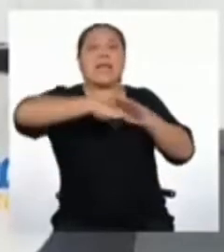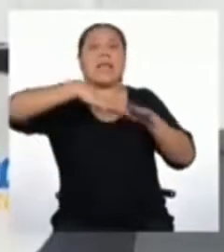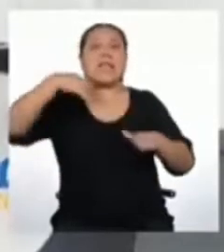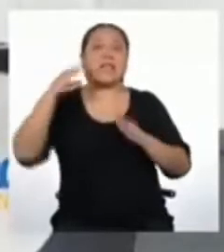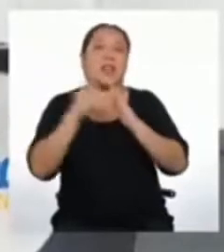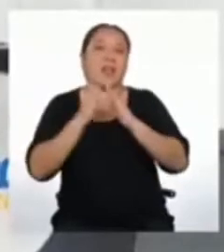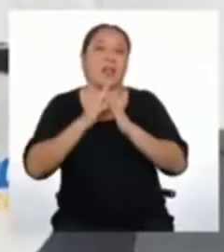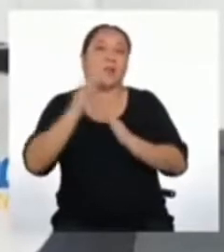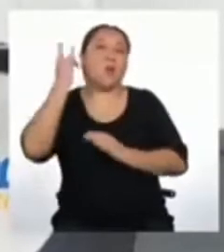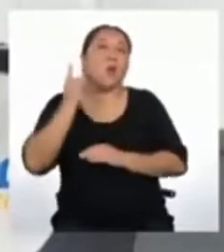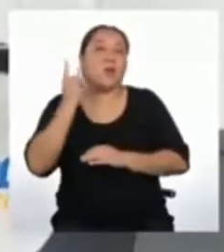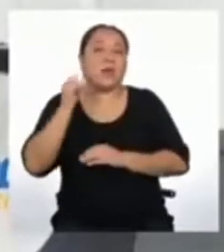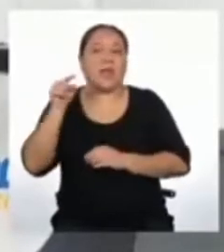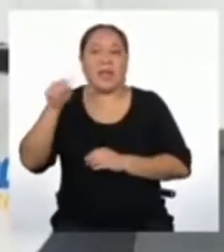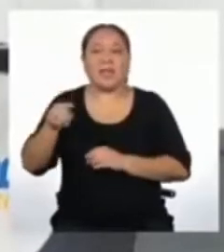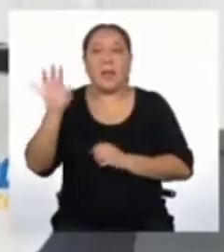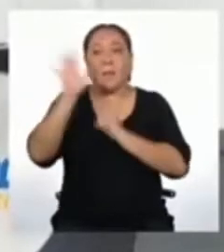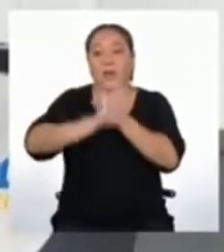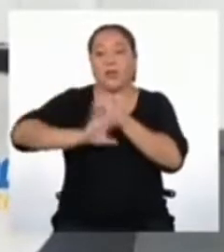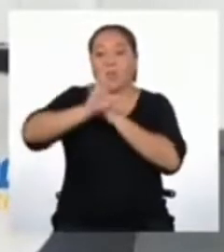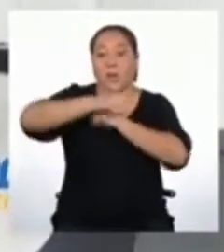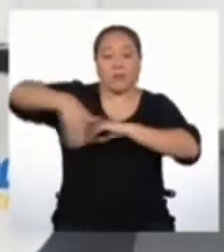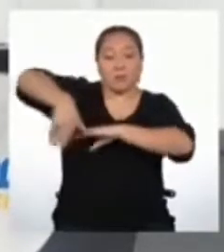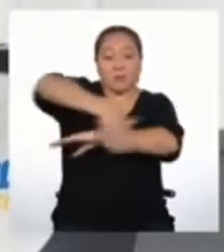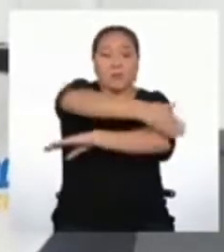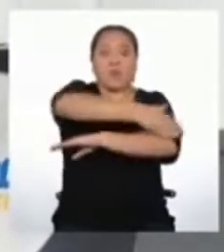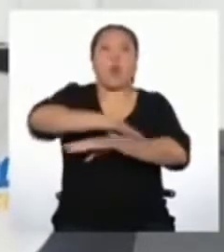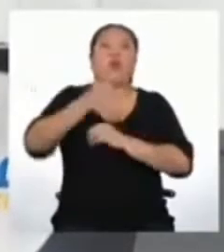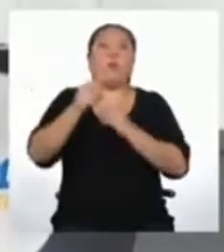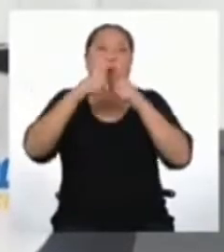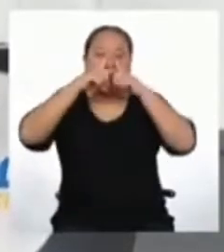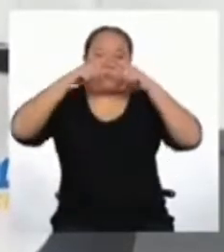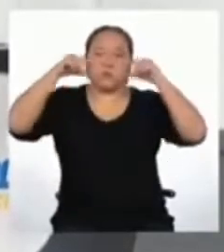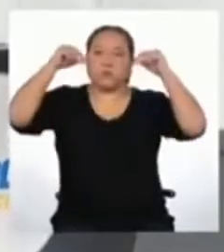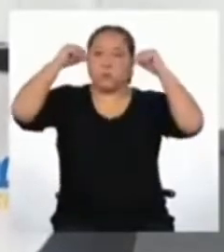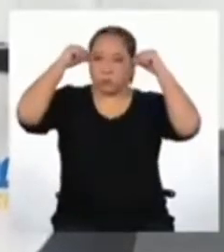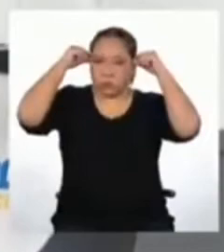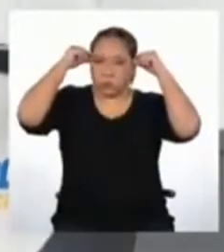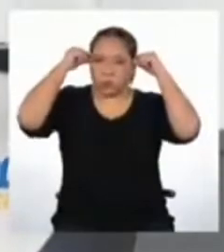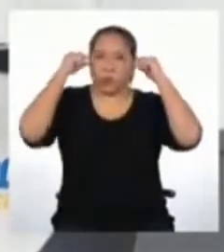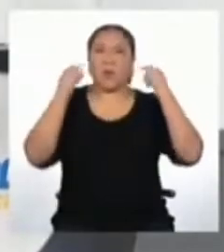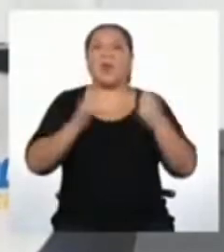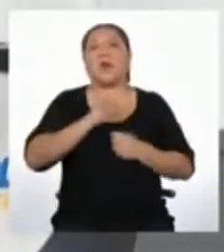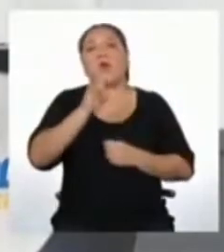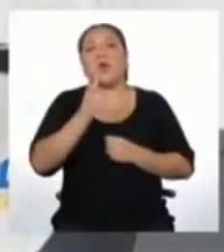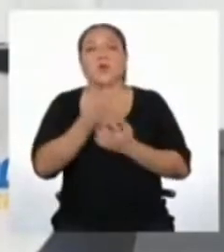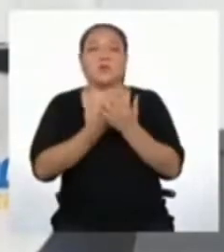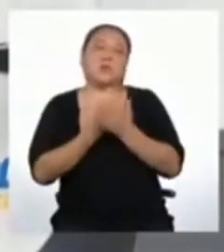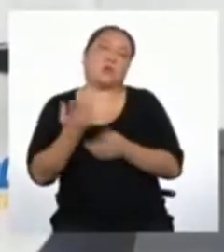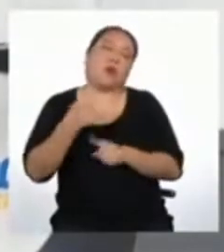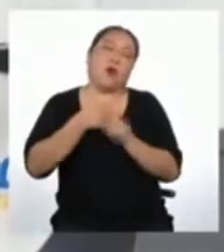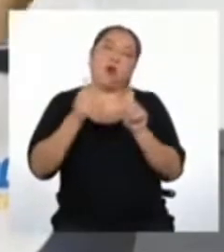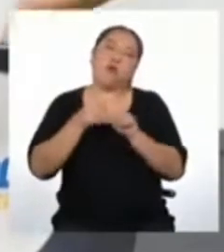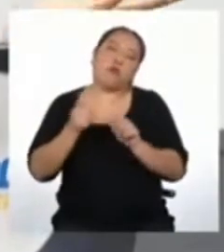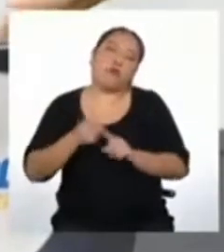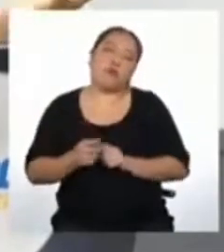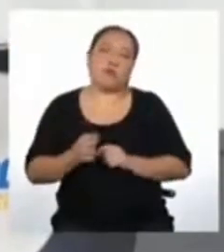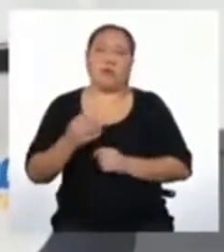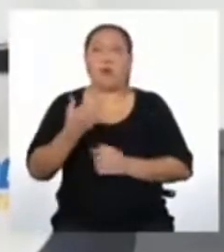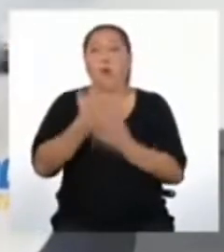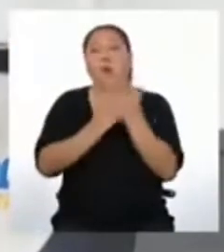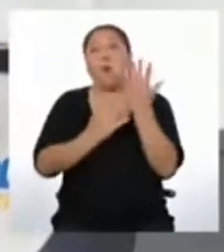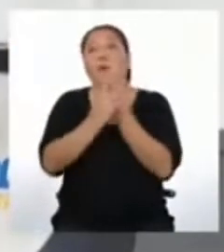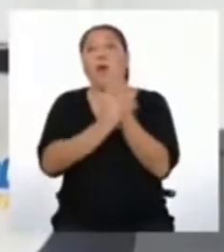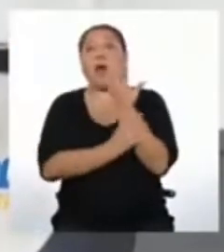Esta persona debe protegerse siempre en la vía pública, con el uso obligatorio de mascarilla y el uso opcional de otras medidas, como guantes de